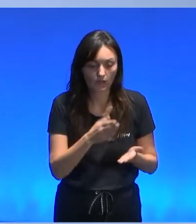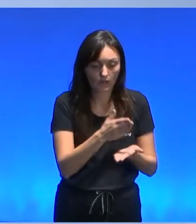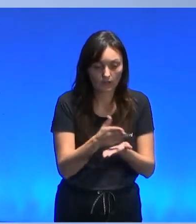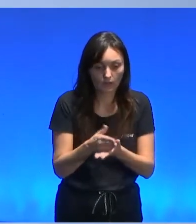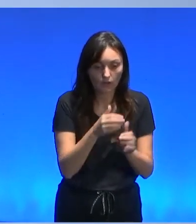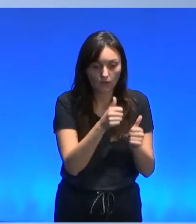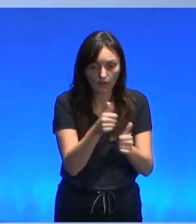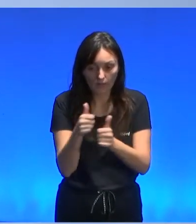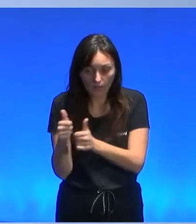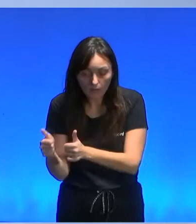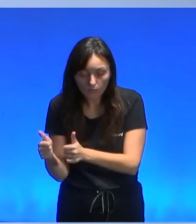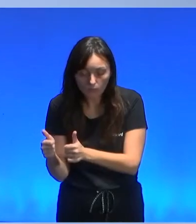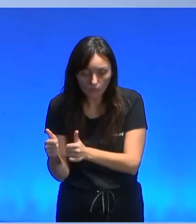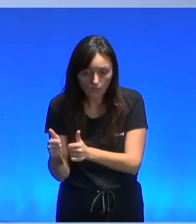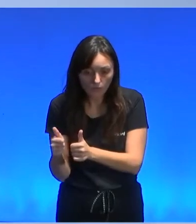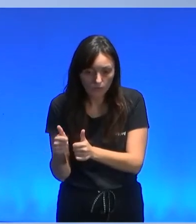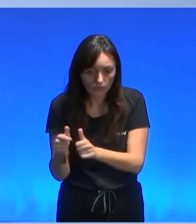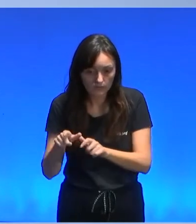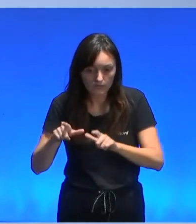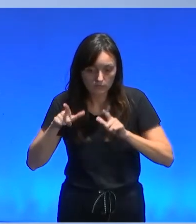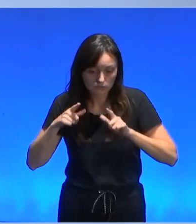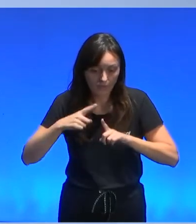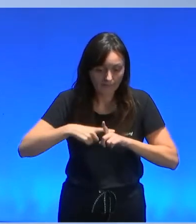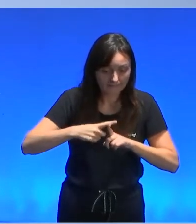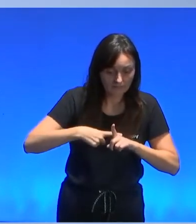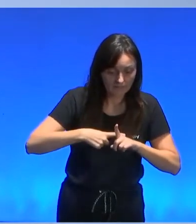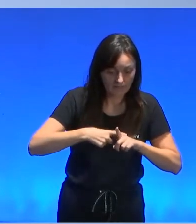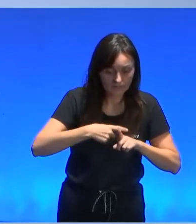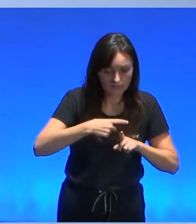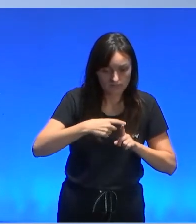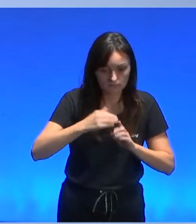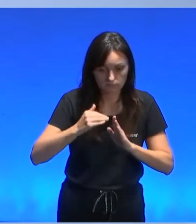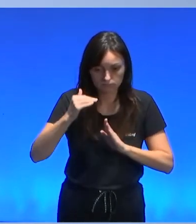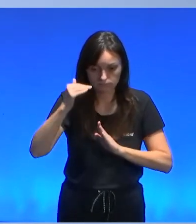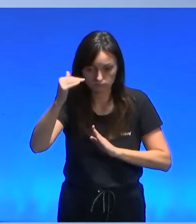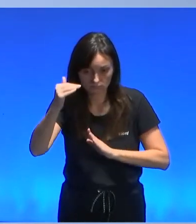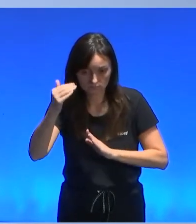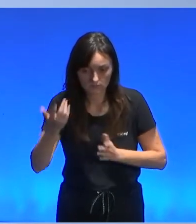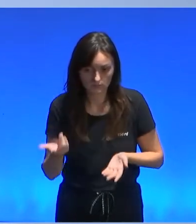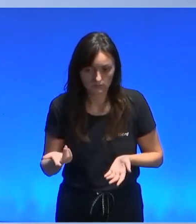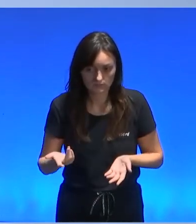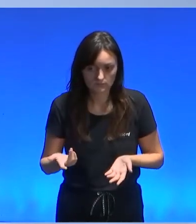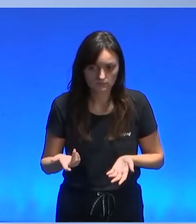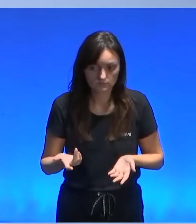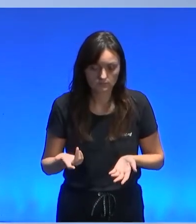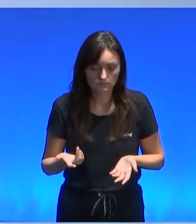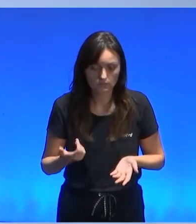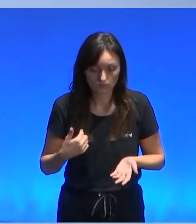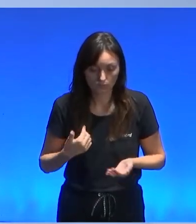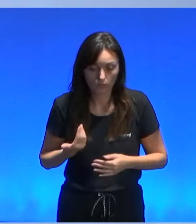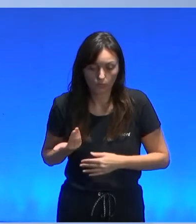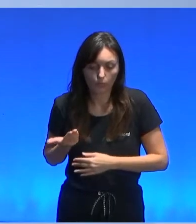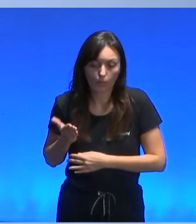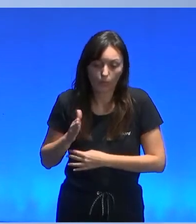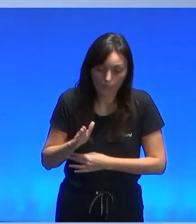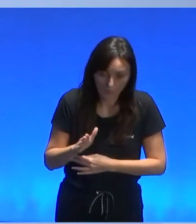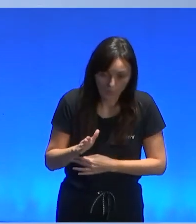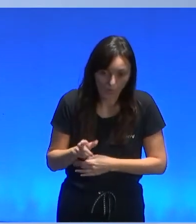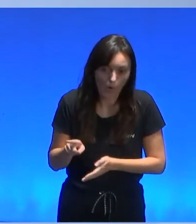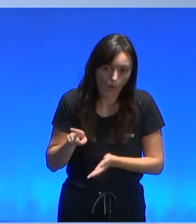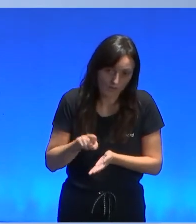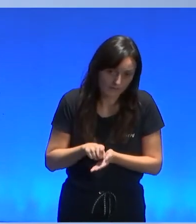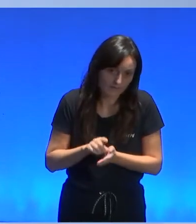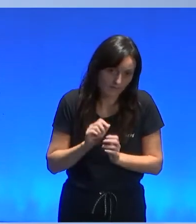tiene representantes de todos los niveles escolares. De nuevo, propongo yo que sea